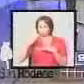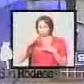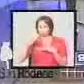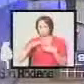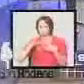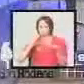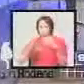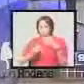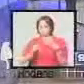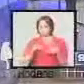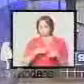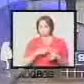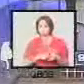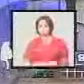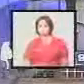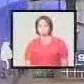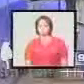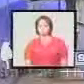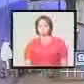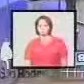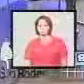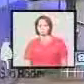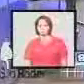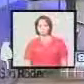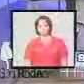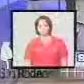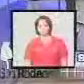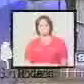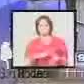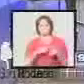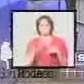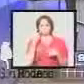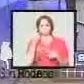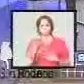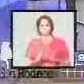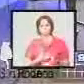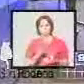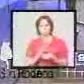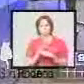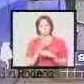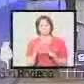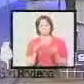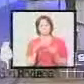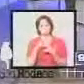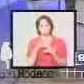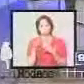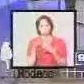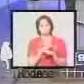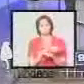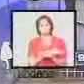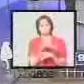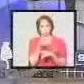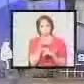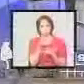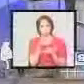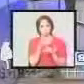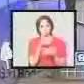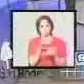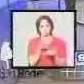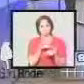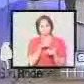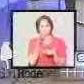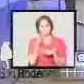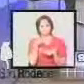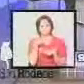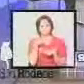daban préstamos. Ah, ok, que en el área rural no. Y dijeron que no. Ok, perfecto. Don Juan Carlos, antes de que usted le responda, permítame, porque